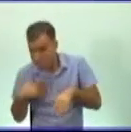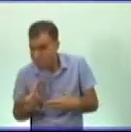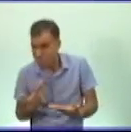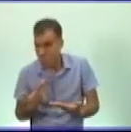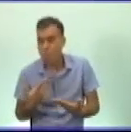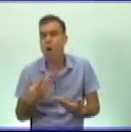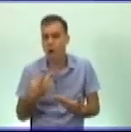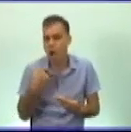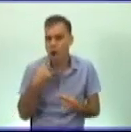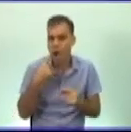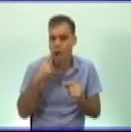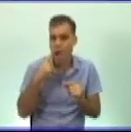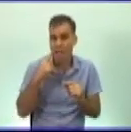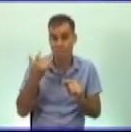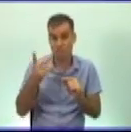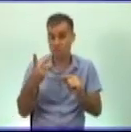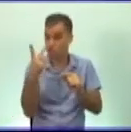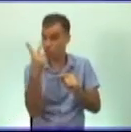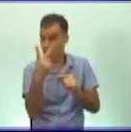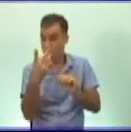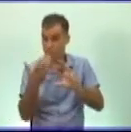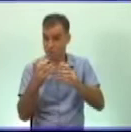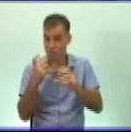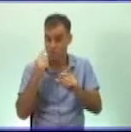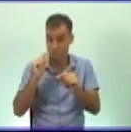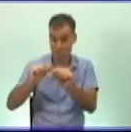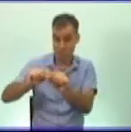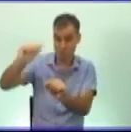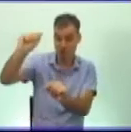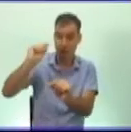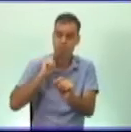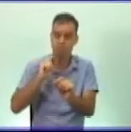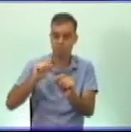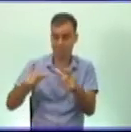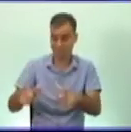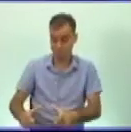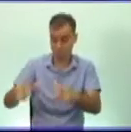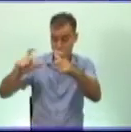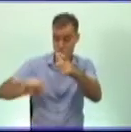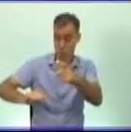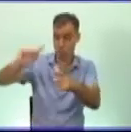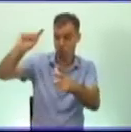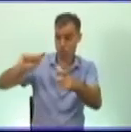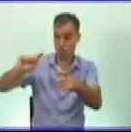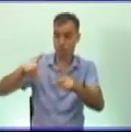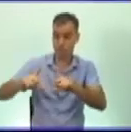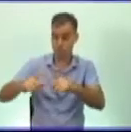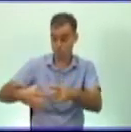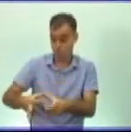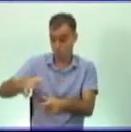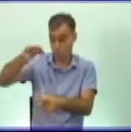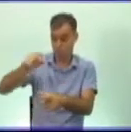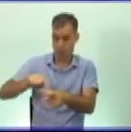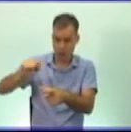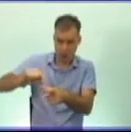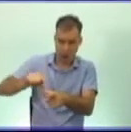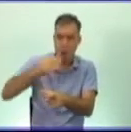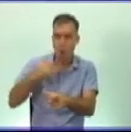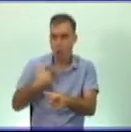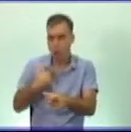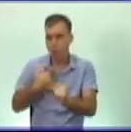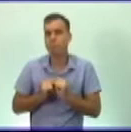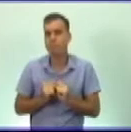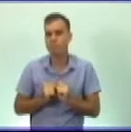una de ellas, ahí está marcado, que vamos a hallar primero la altura del cono, a través de la relación coseno.